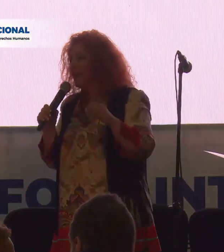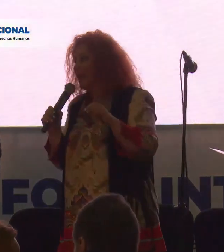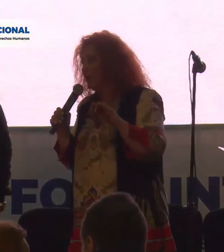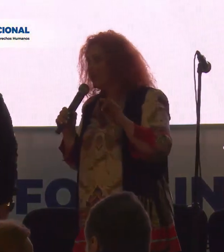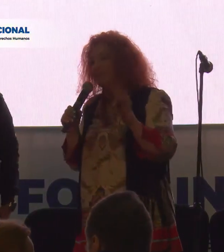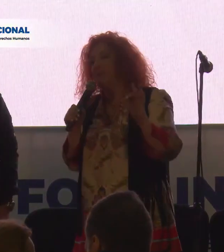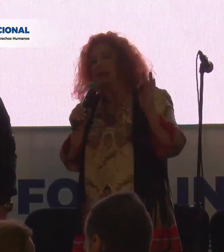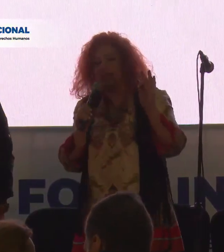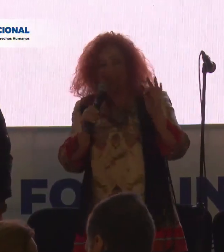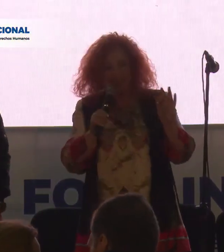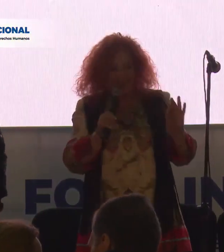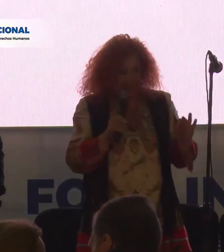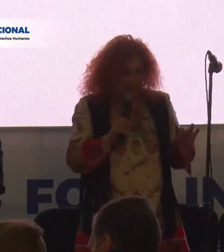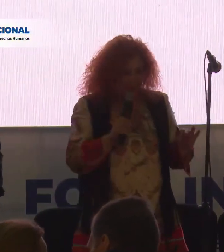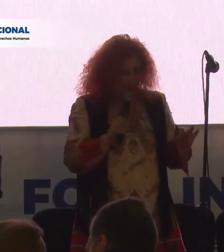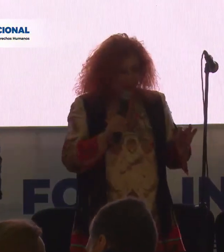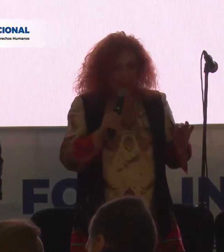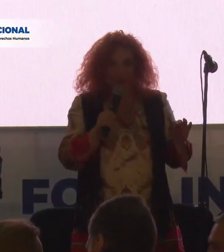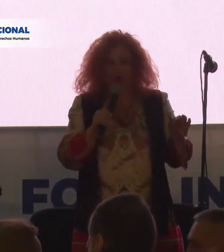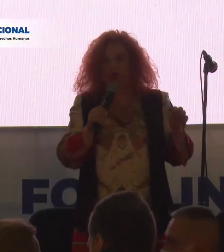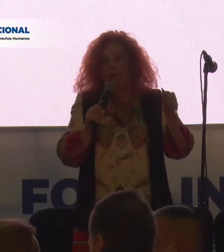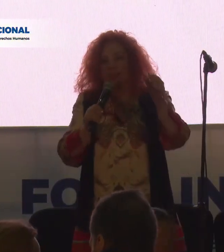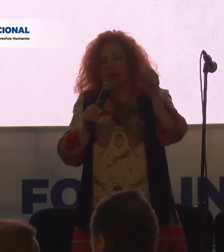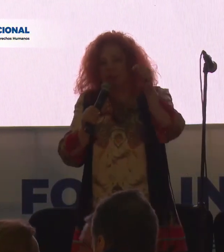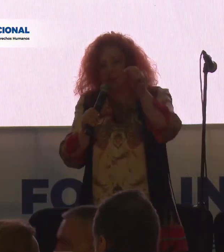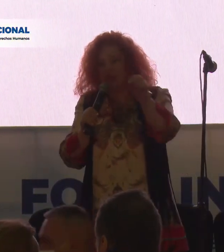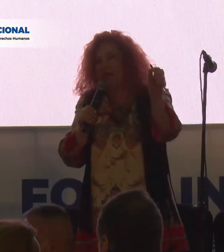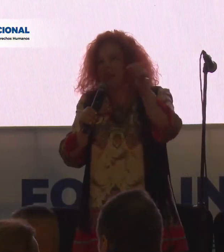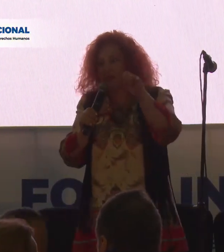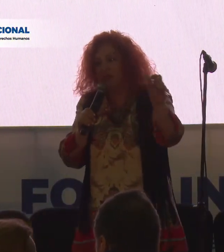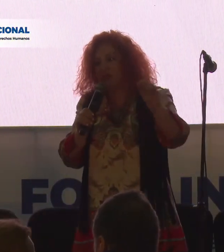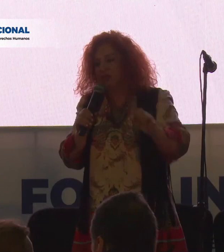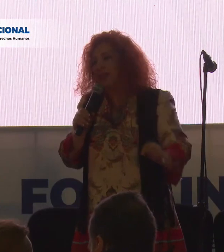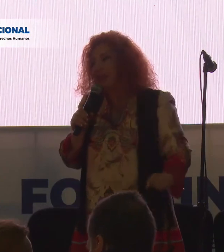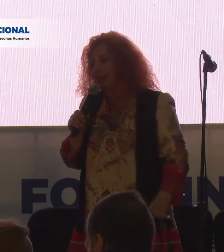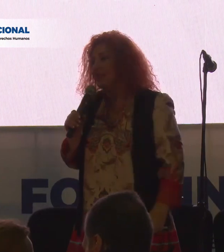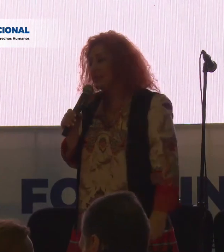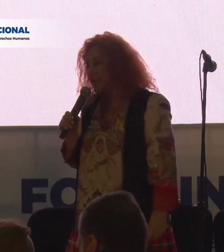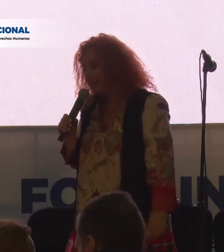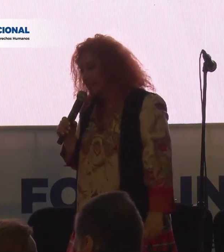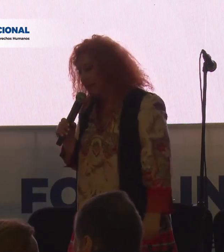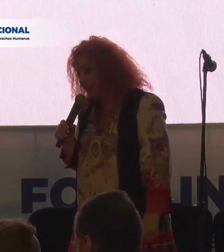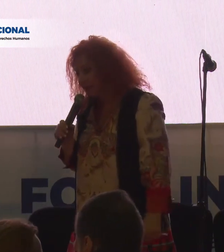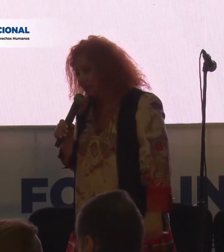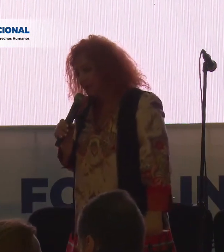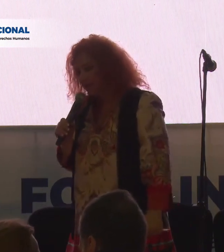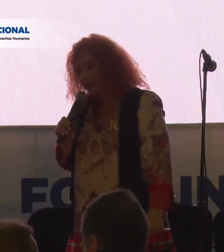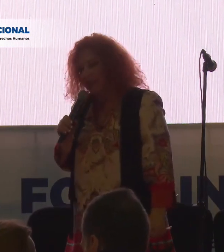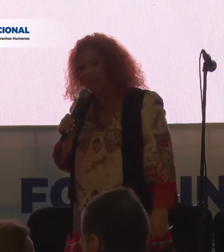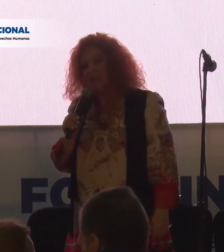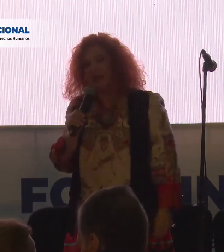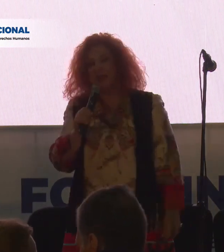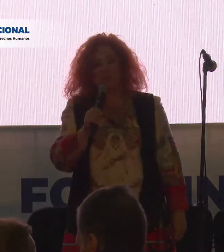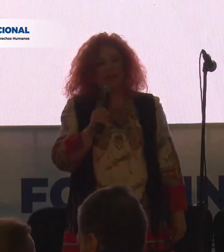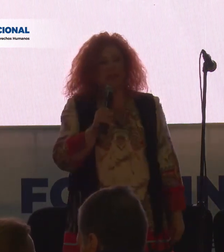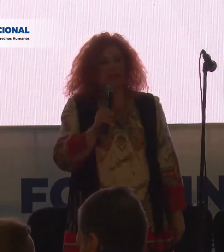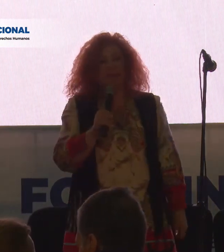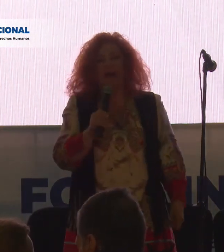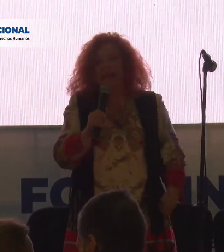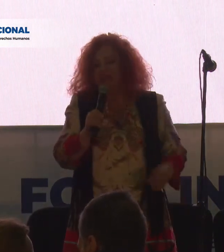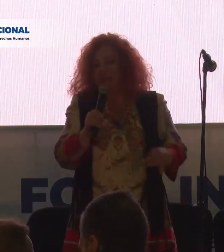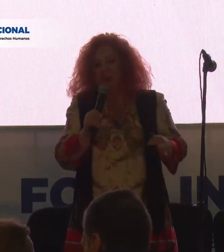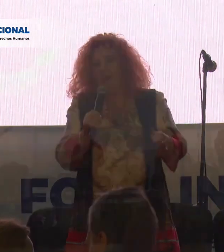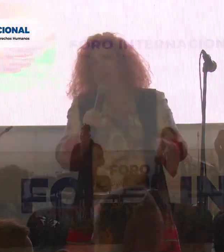Compañeras y compañeros, mañana, como tenemos que chequear la asistencia, esperamos